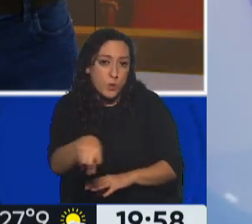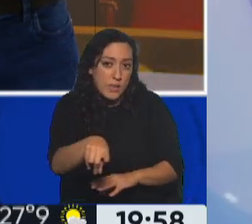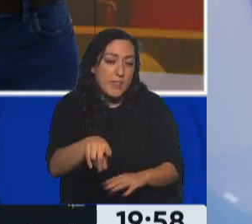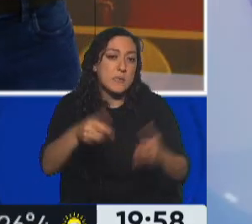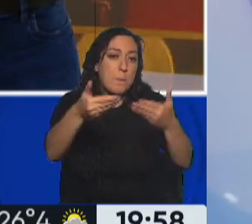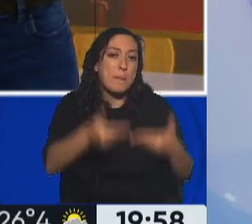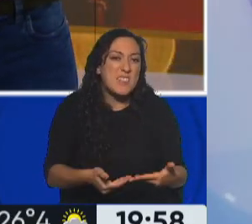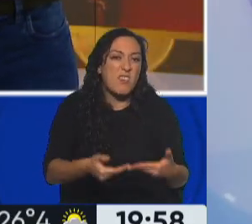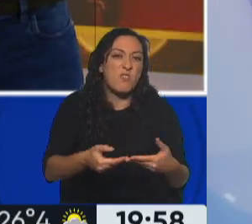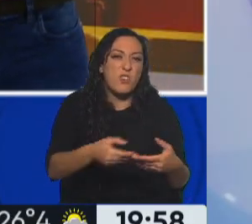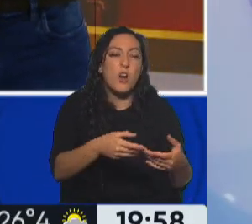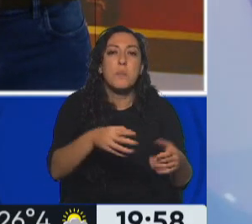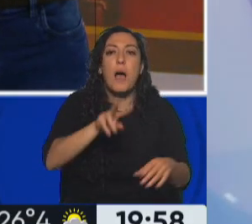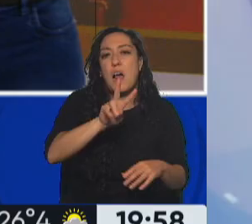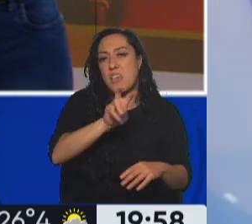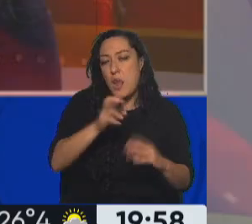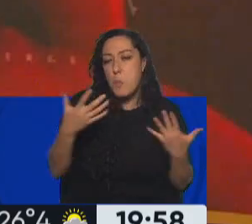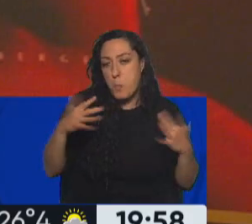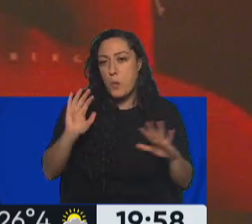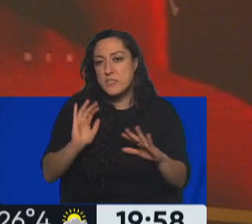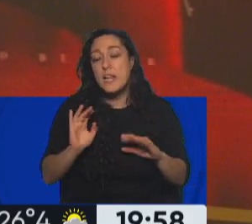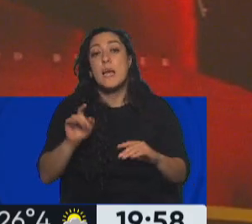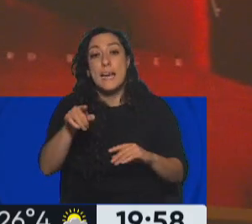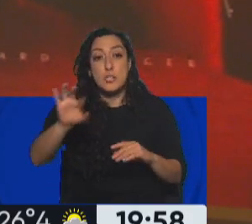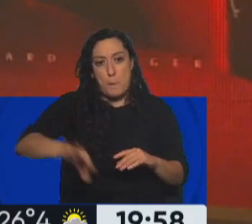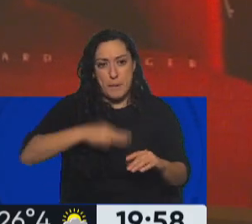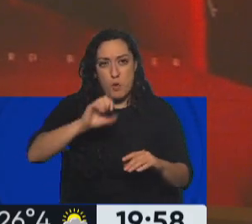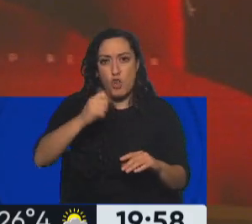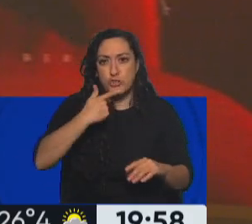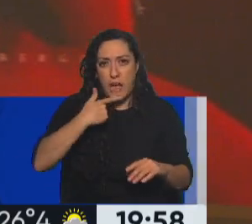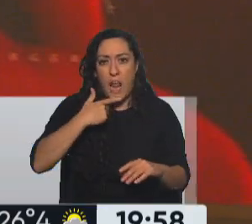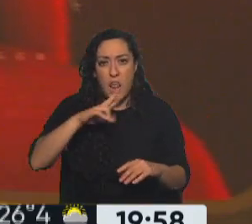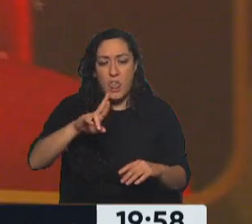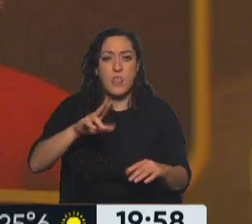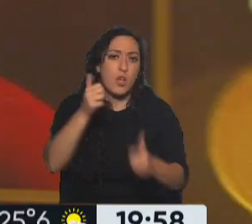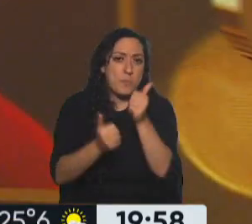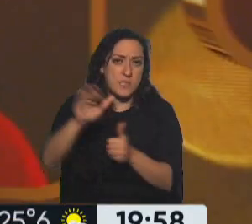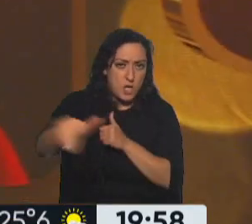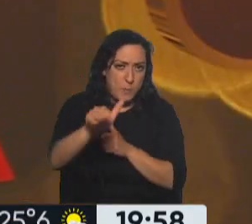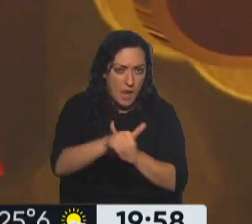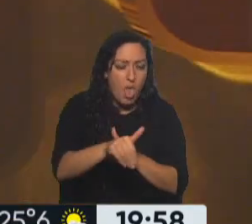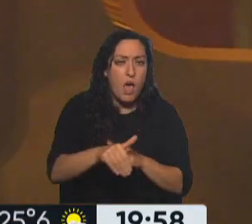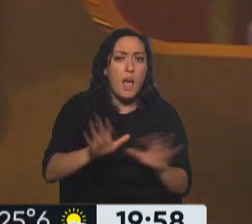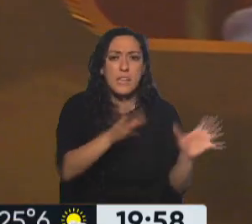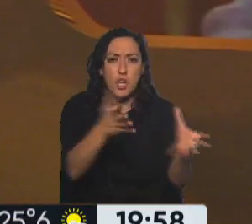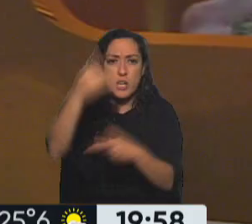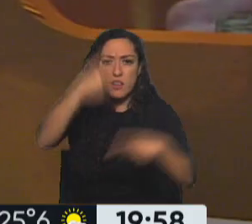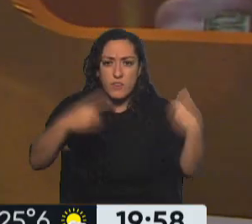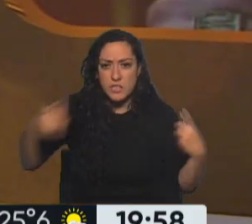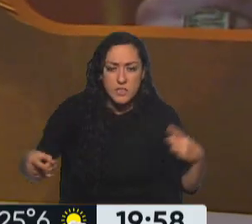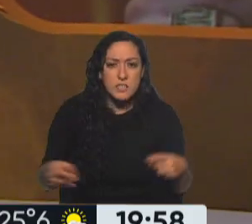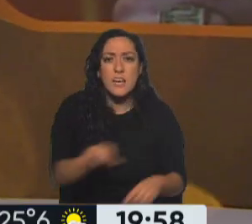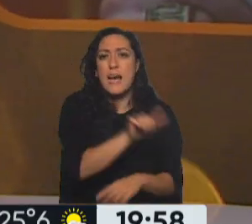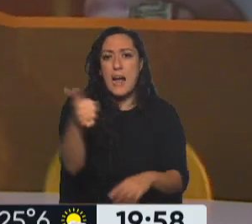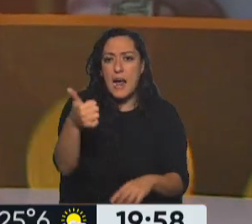las plataformas. Y recordemos que esta película fue nominada a los premios Oscar de este año, estuvo en varias categorías y que ganó